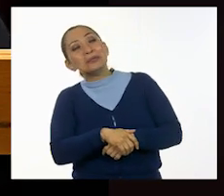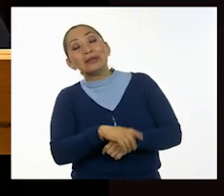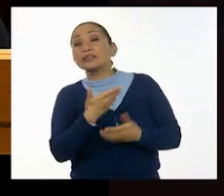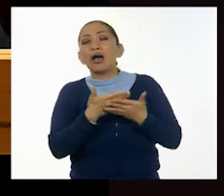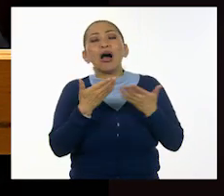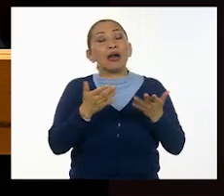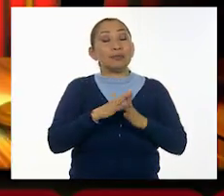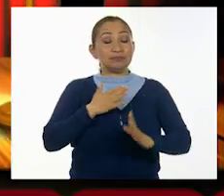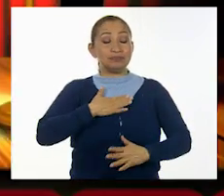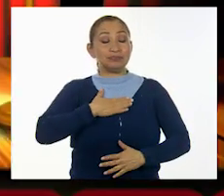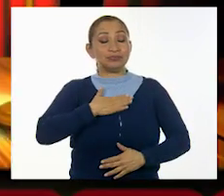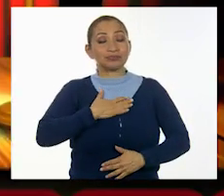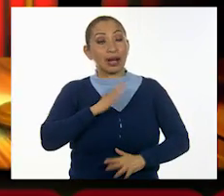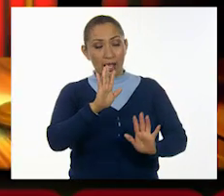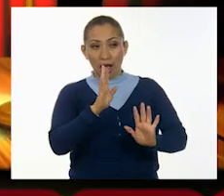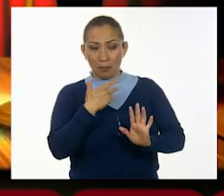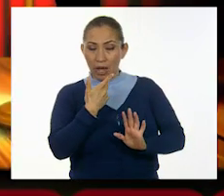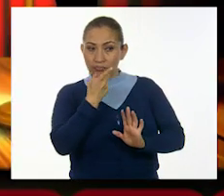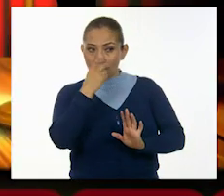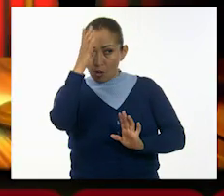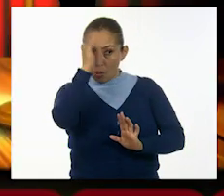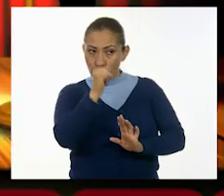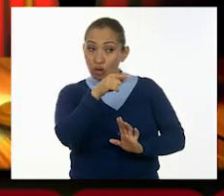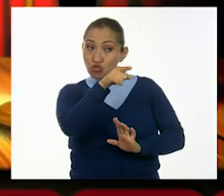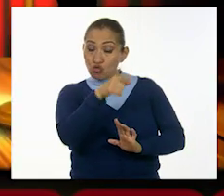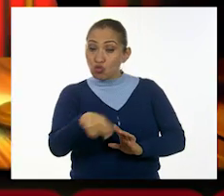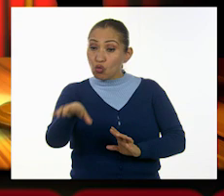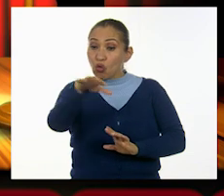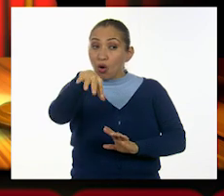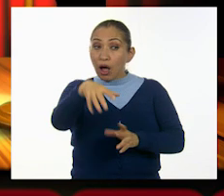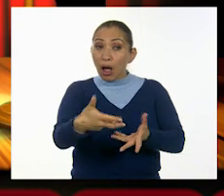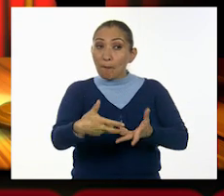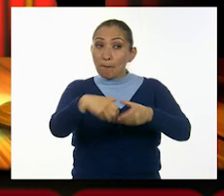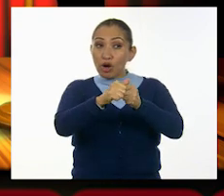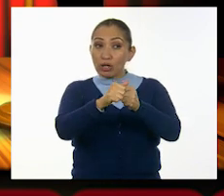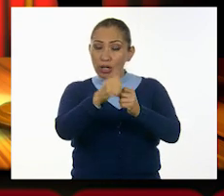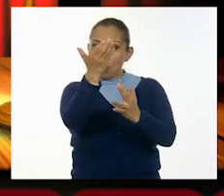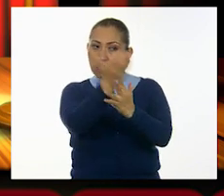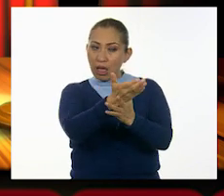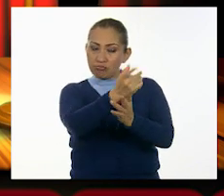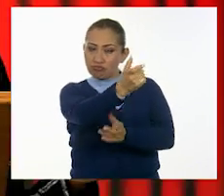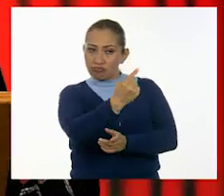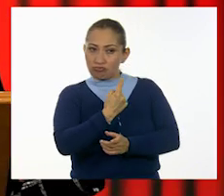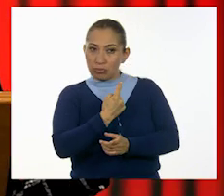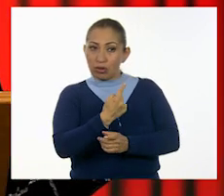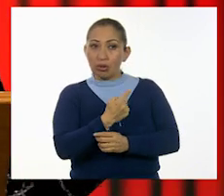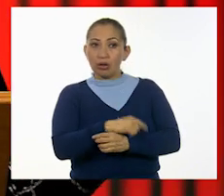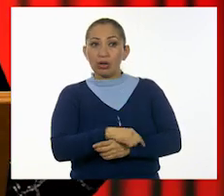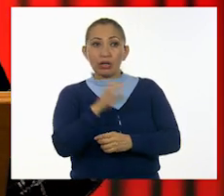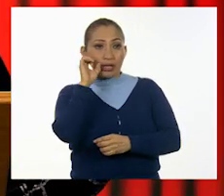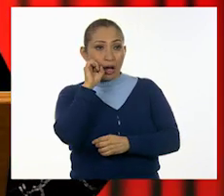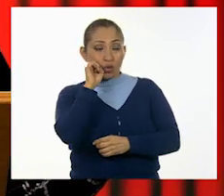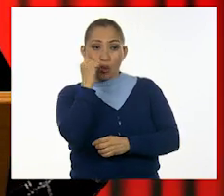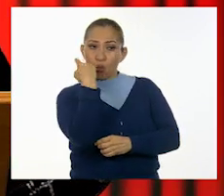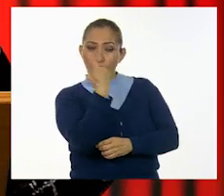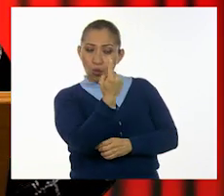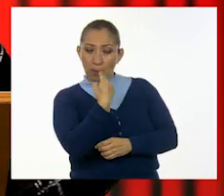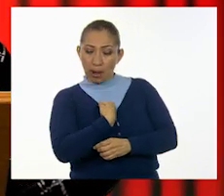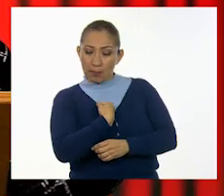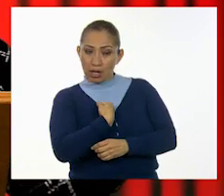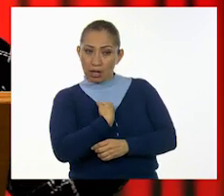Y ahora, como habíamos convenido, vaya a buscar la bolsa y a repartir las naranjas. Una para